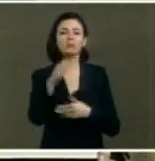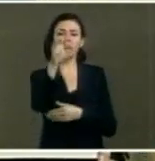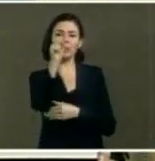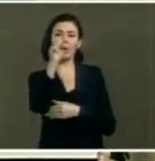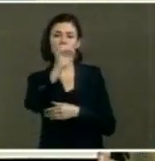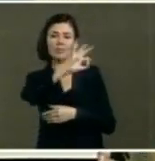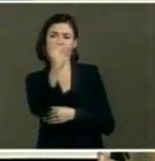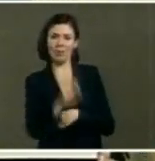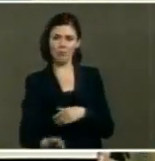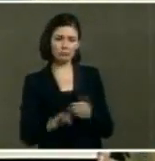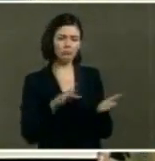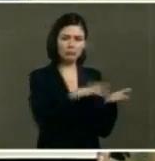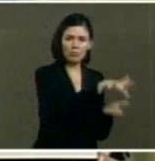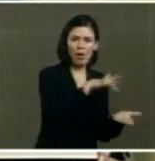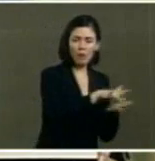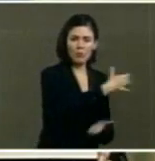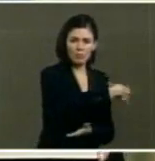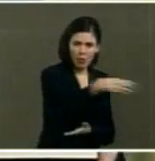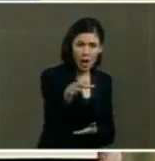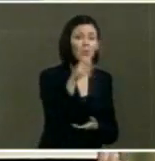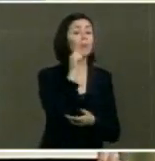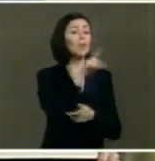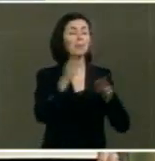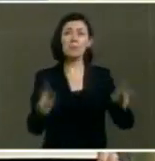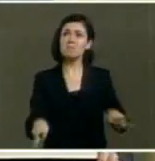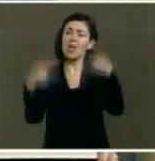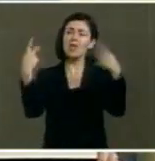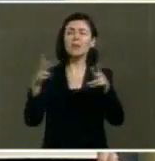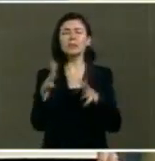exportadora con ventas al exterior de casi